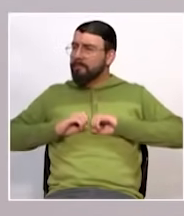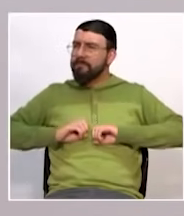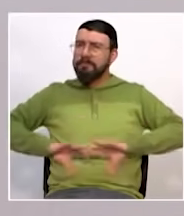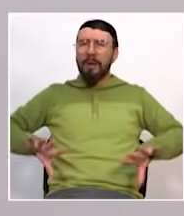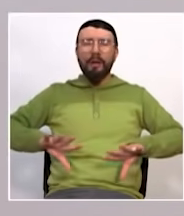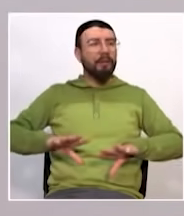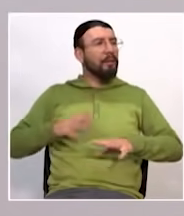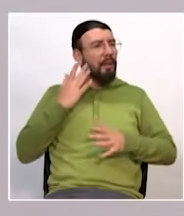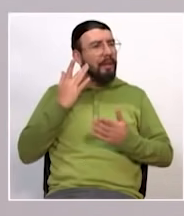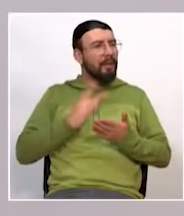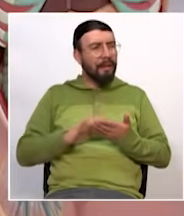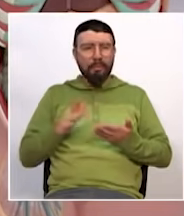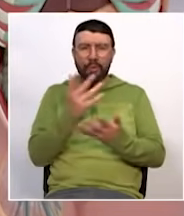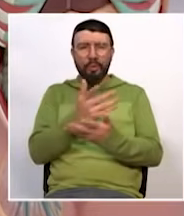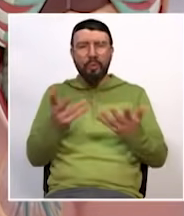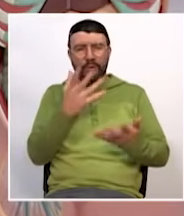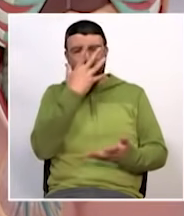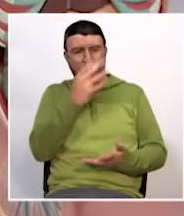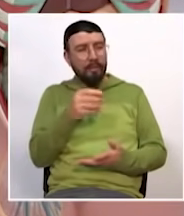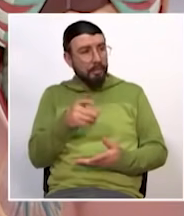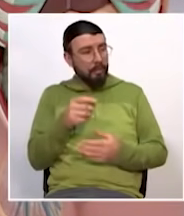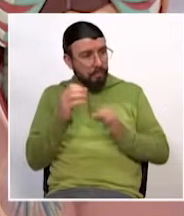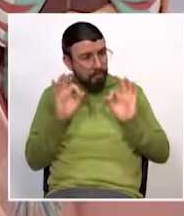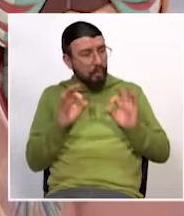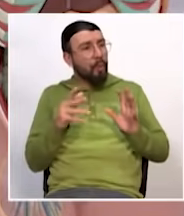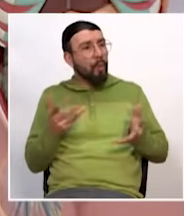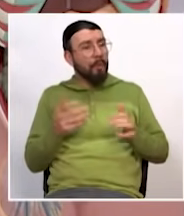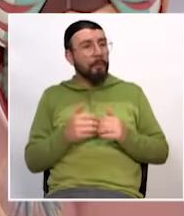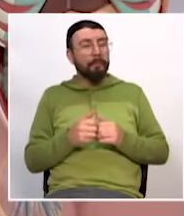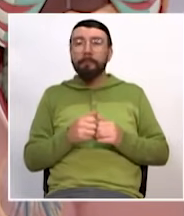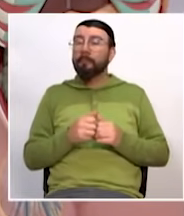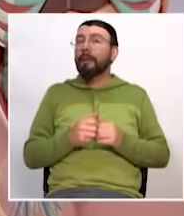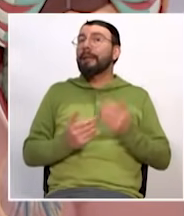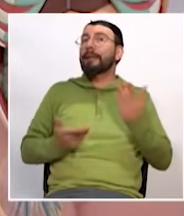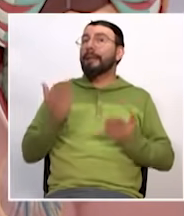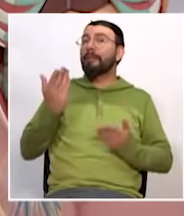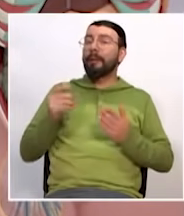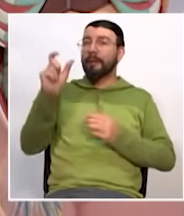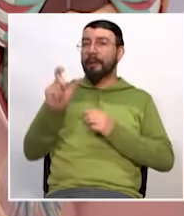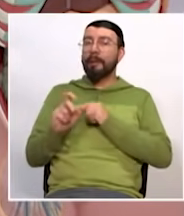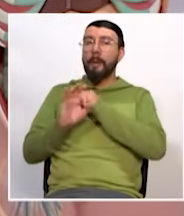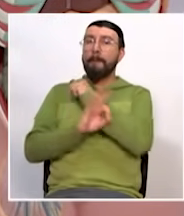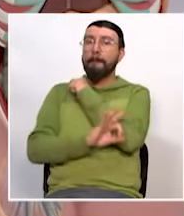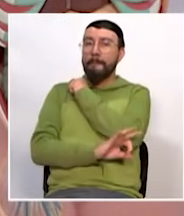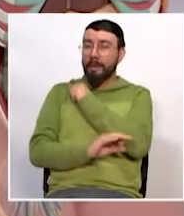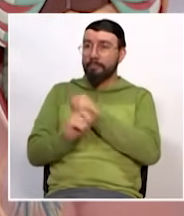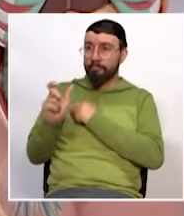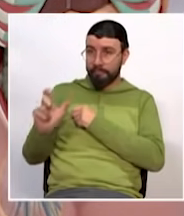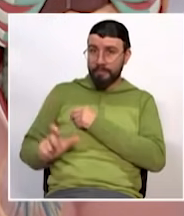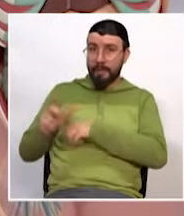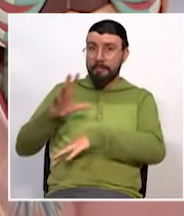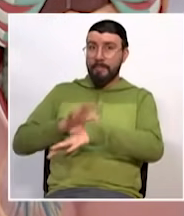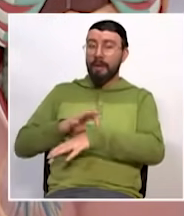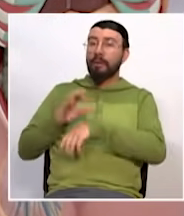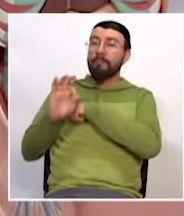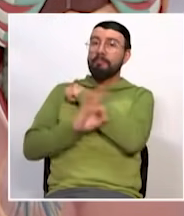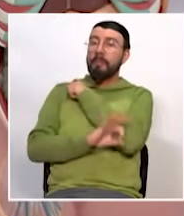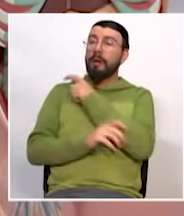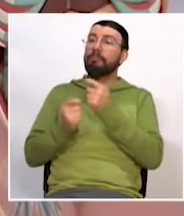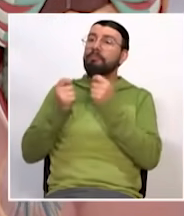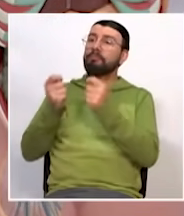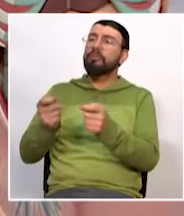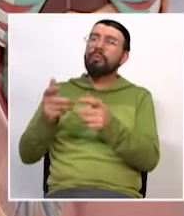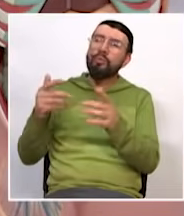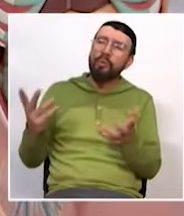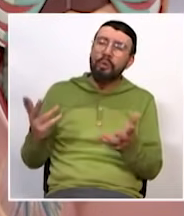esos venenos corresponde directamente al profesional y en este caso al psiquiatra que prescribió los cinco fármacos la forma